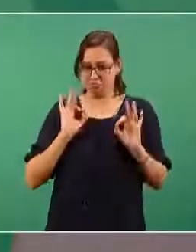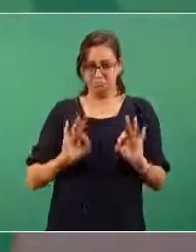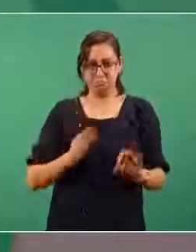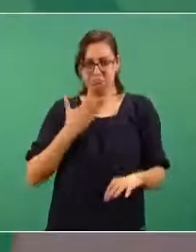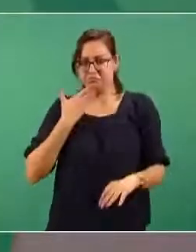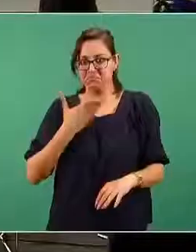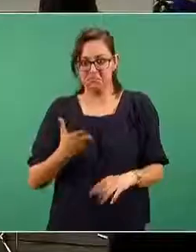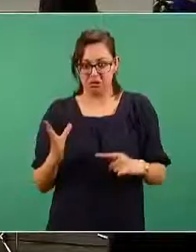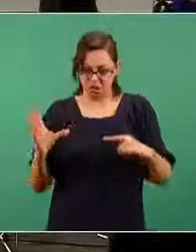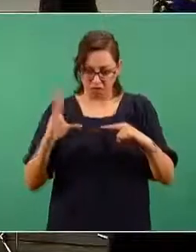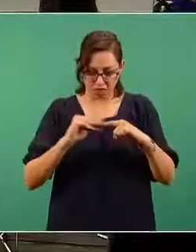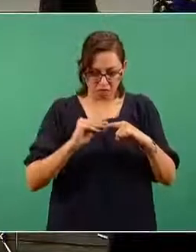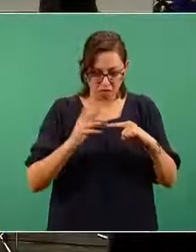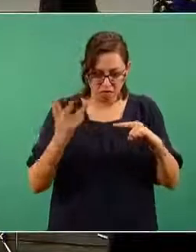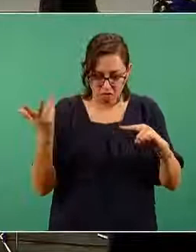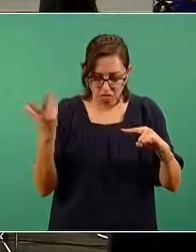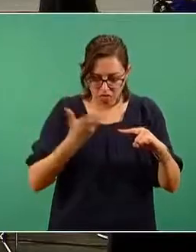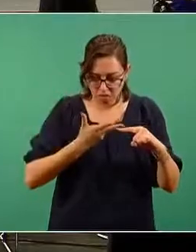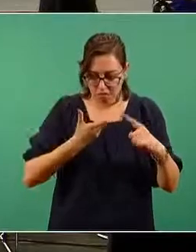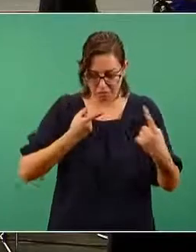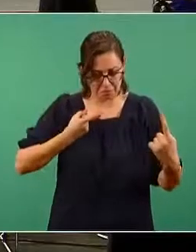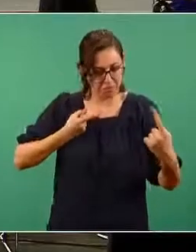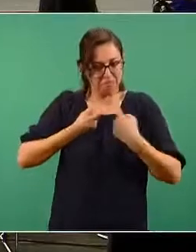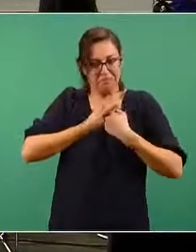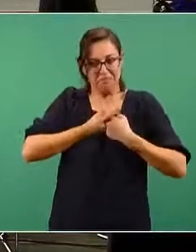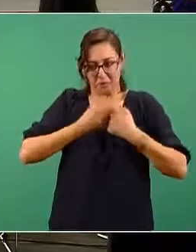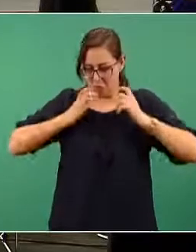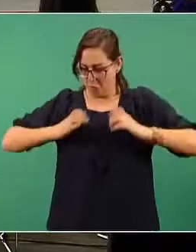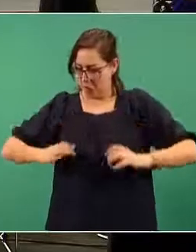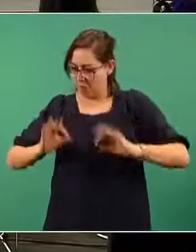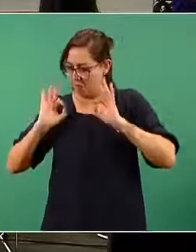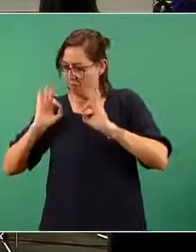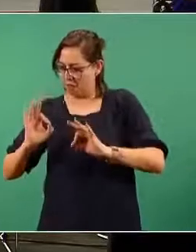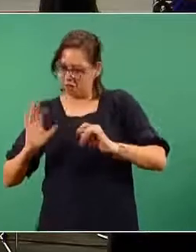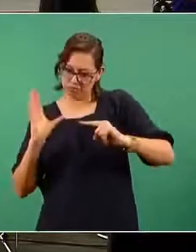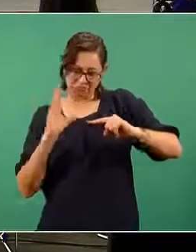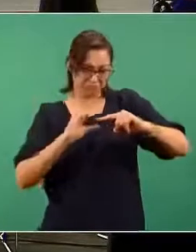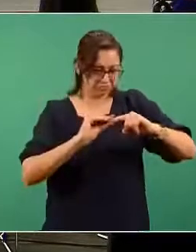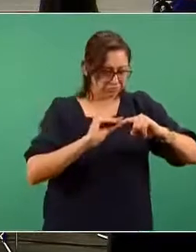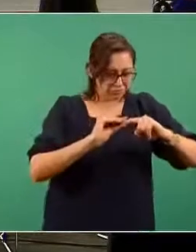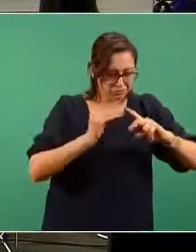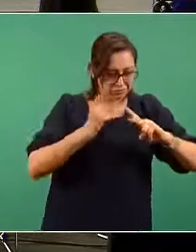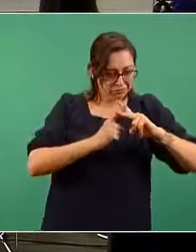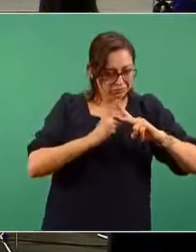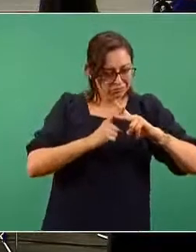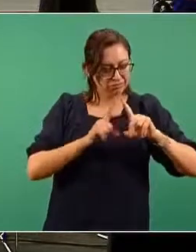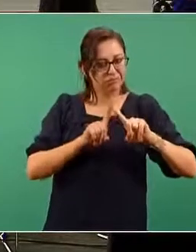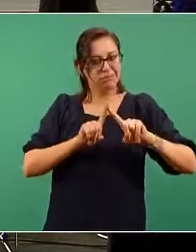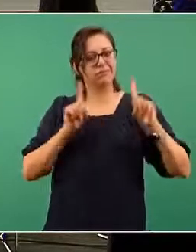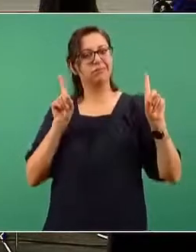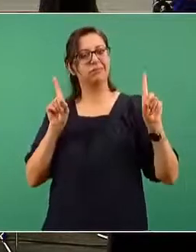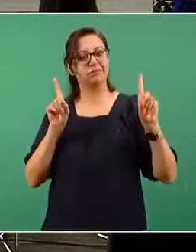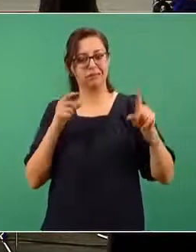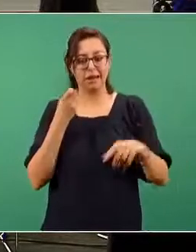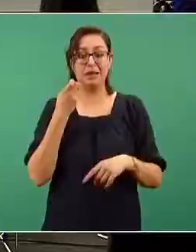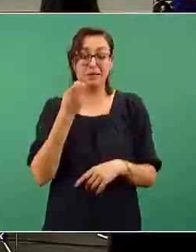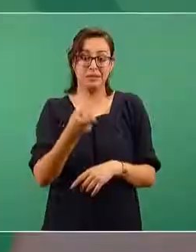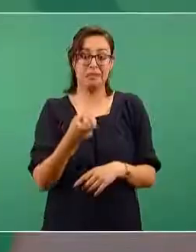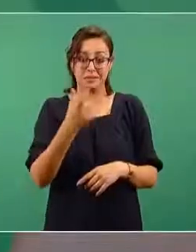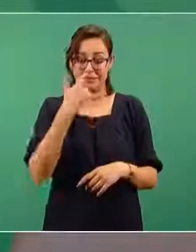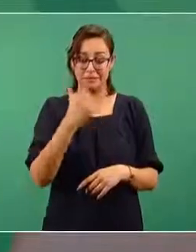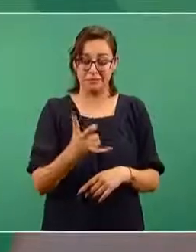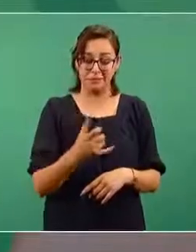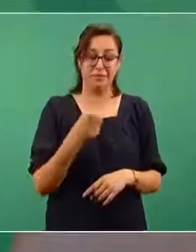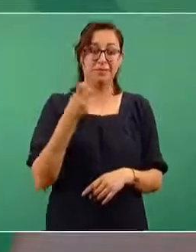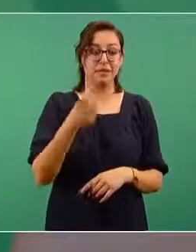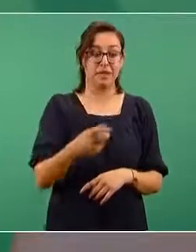no es compatible característicamente con una hipoxia o con una neumonía. Entonces,